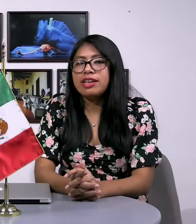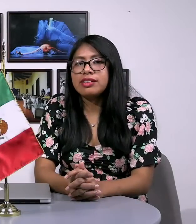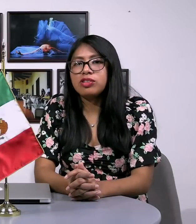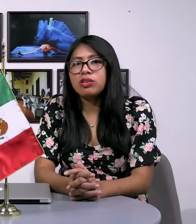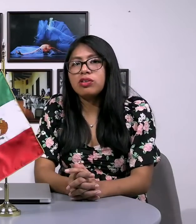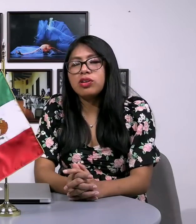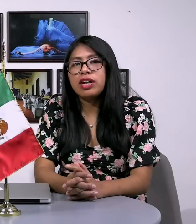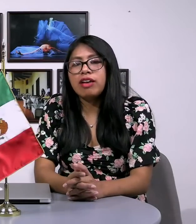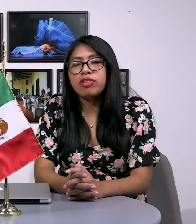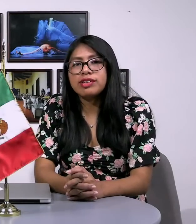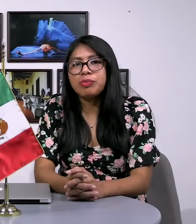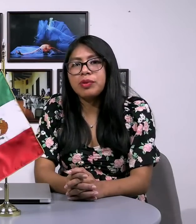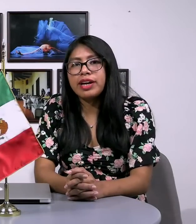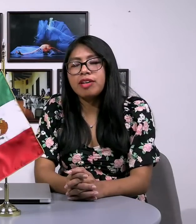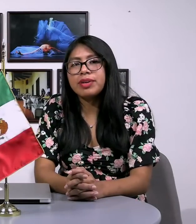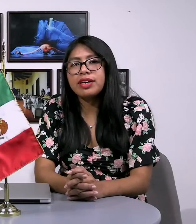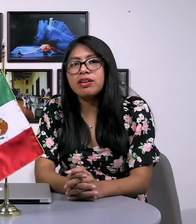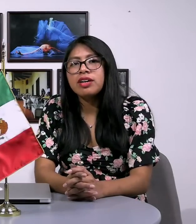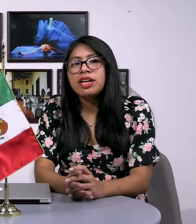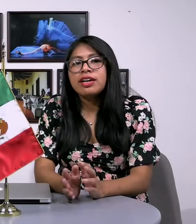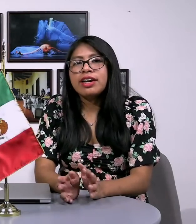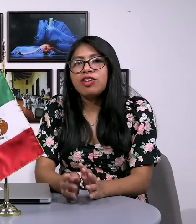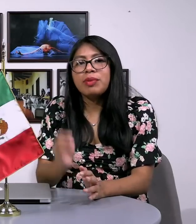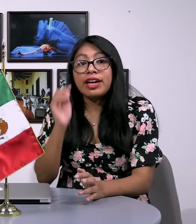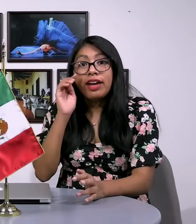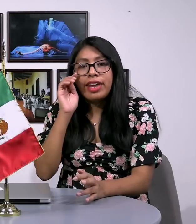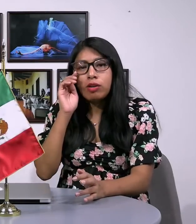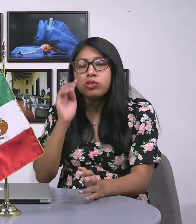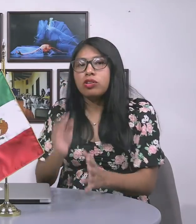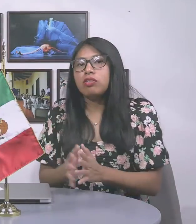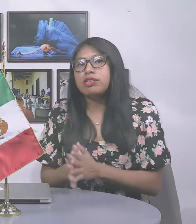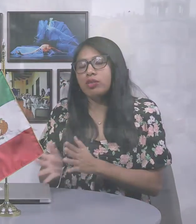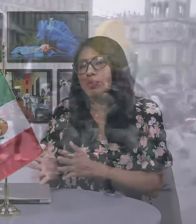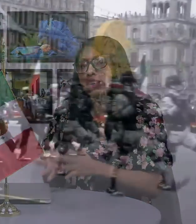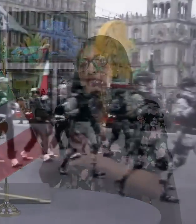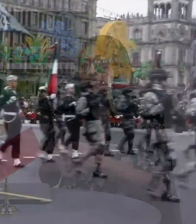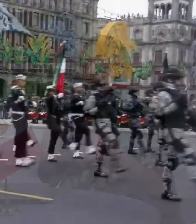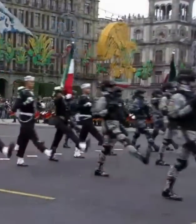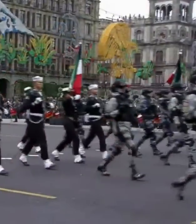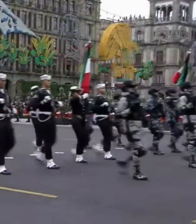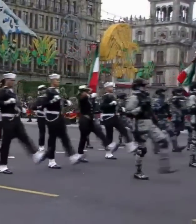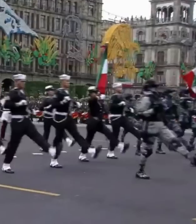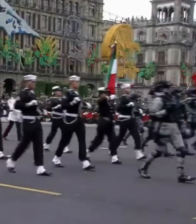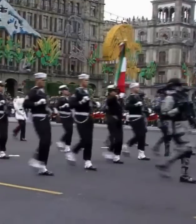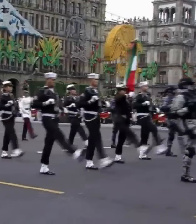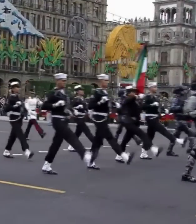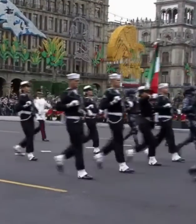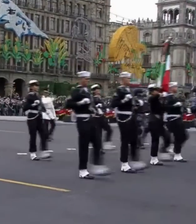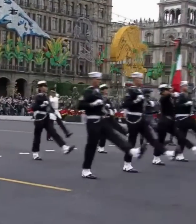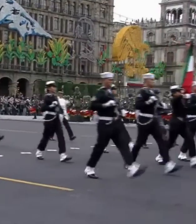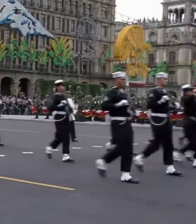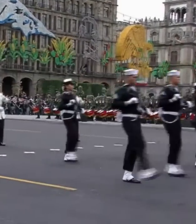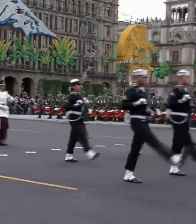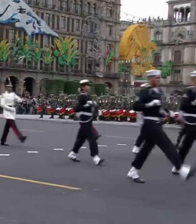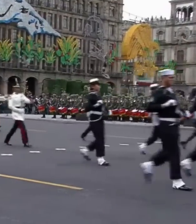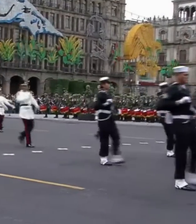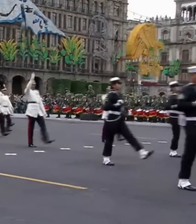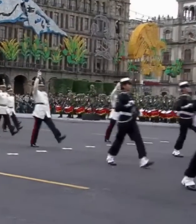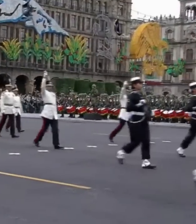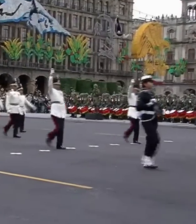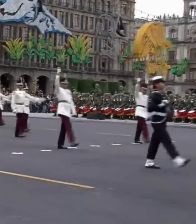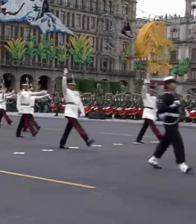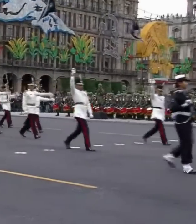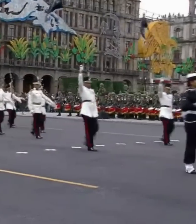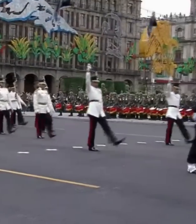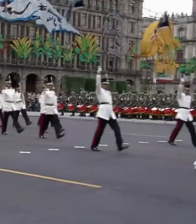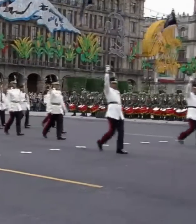la militarización o no de la Fuerza Pública de México, que yo me quedaría justo con los argumentos que dan estas personas, ¿no? Gente que ha vivido